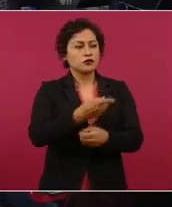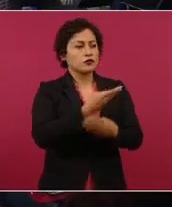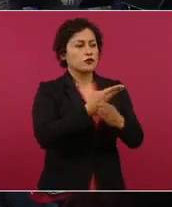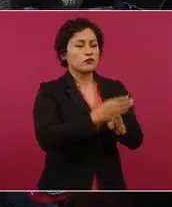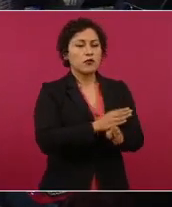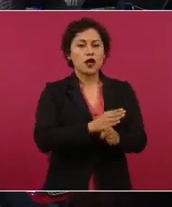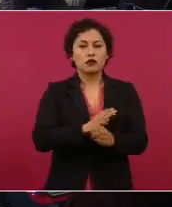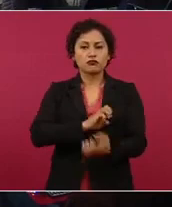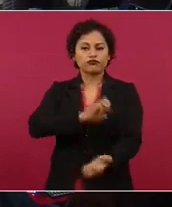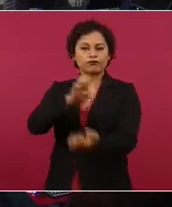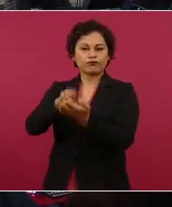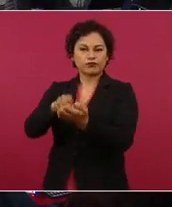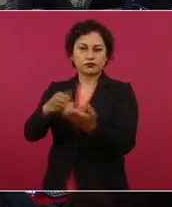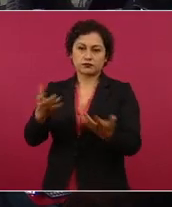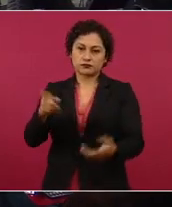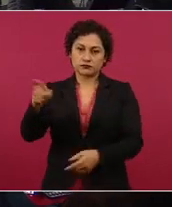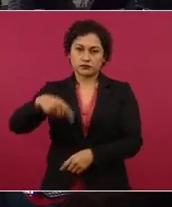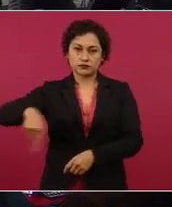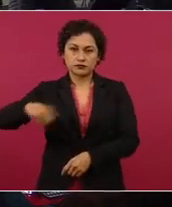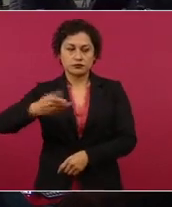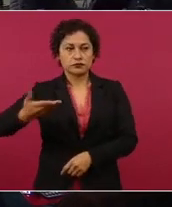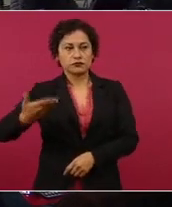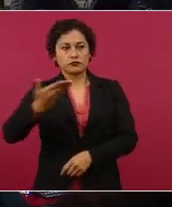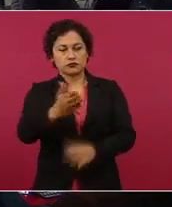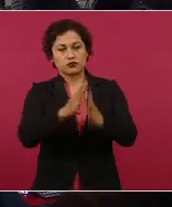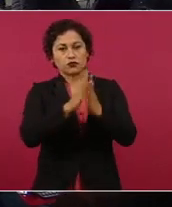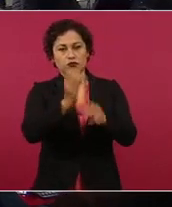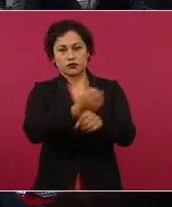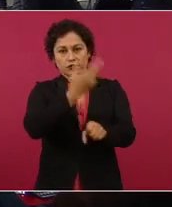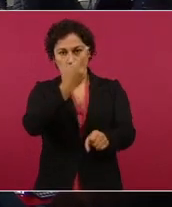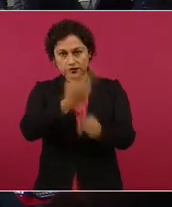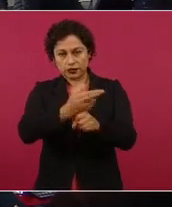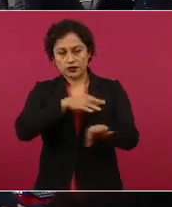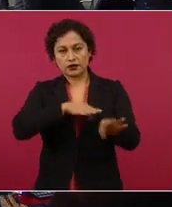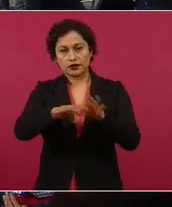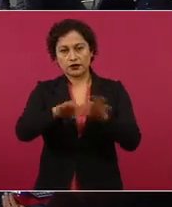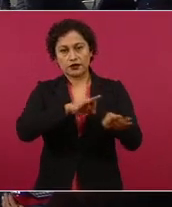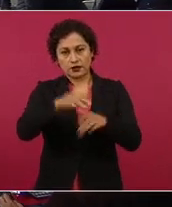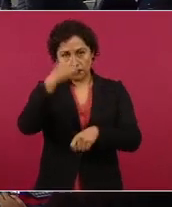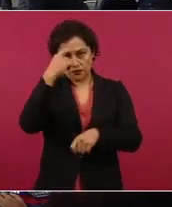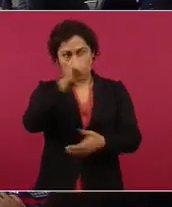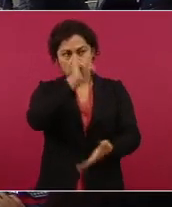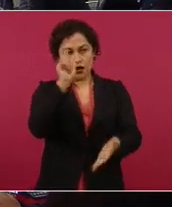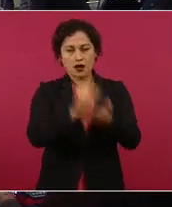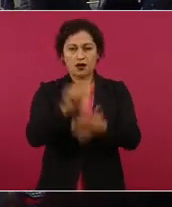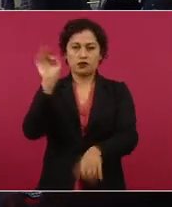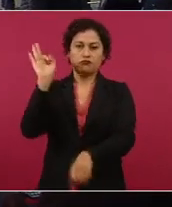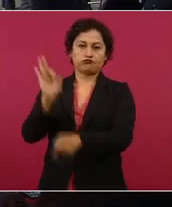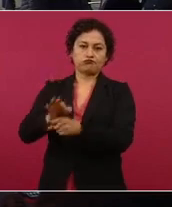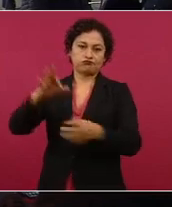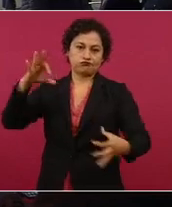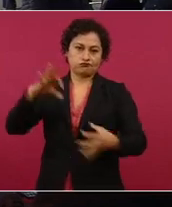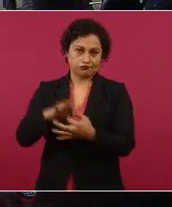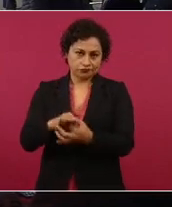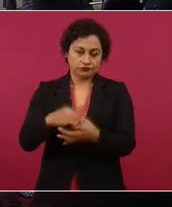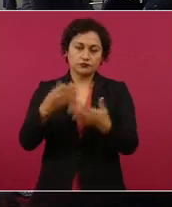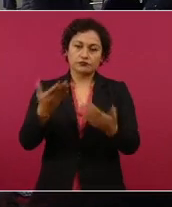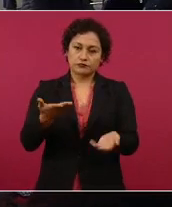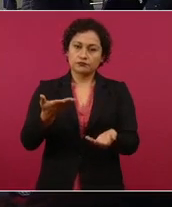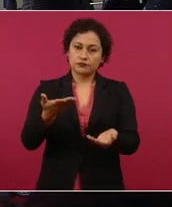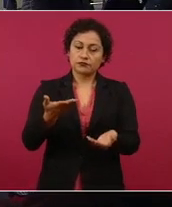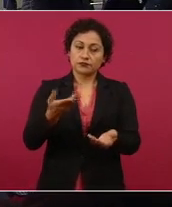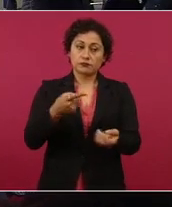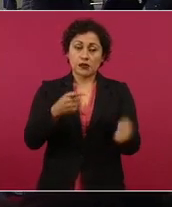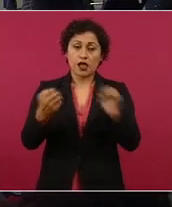intervenga la Secretaría del Trabajo para que se les liquide conforme a derecho y que no haya este tipo de prácticas